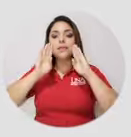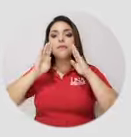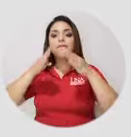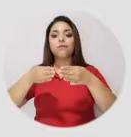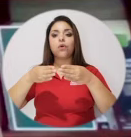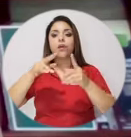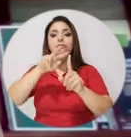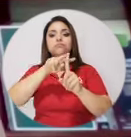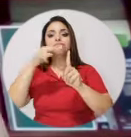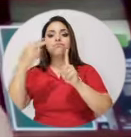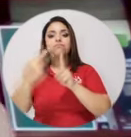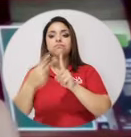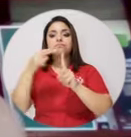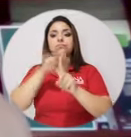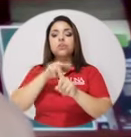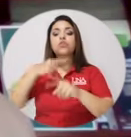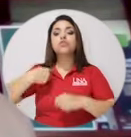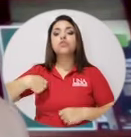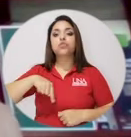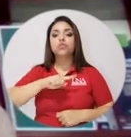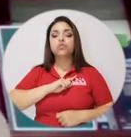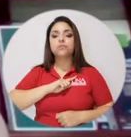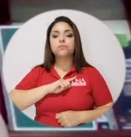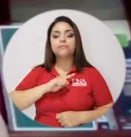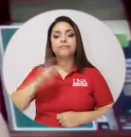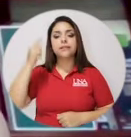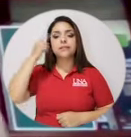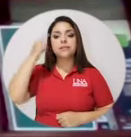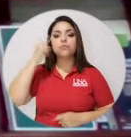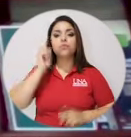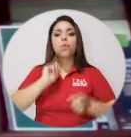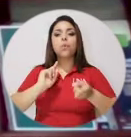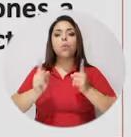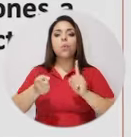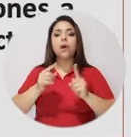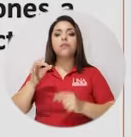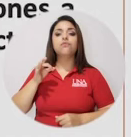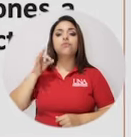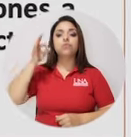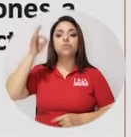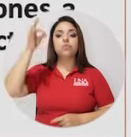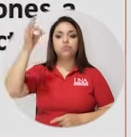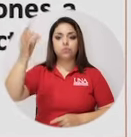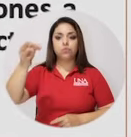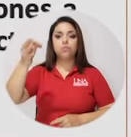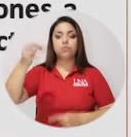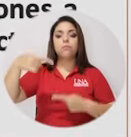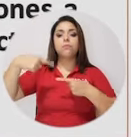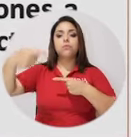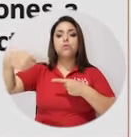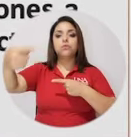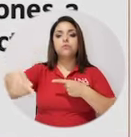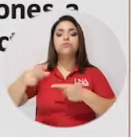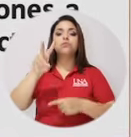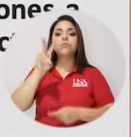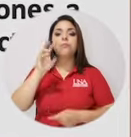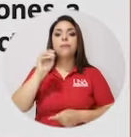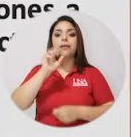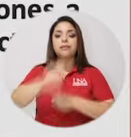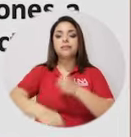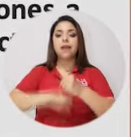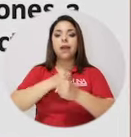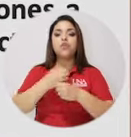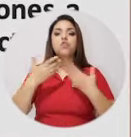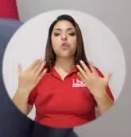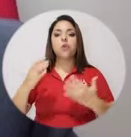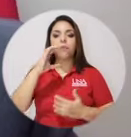de enfoque prospectivo, nosotros nos planteamos cuáles son los escenarios de la Costa Rica en los próximos